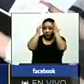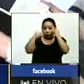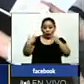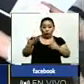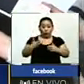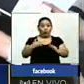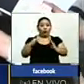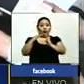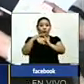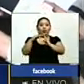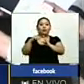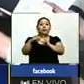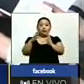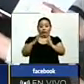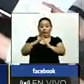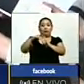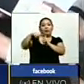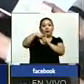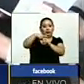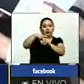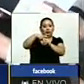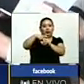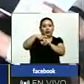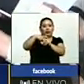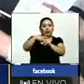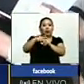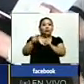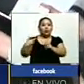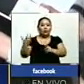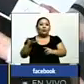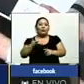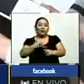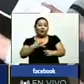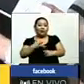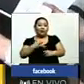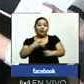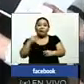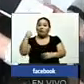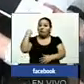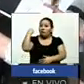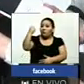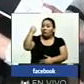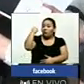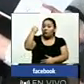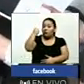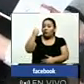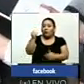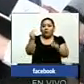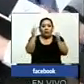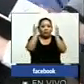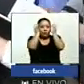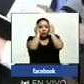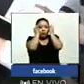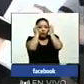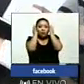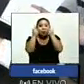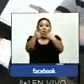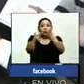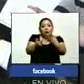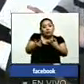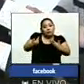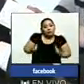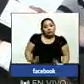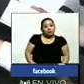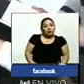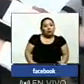iglesia somos las instituciones principales que se preocupan por los derechos humanos,